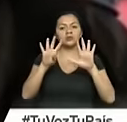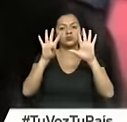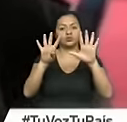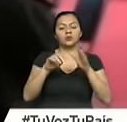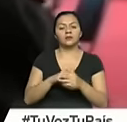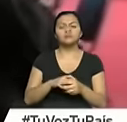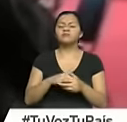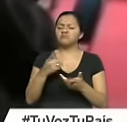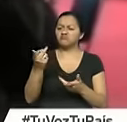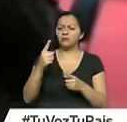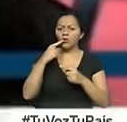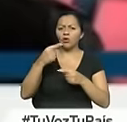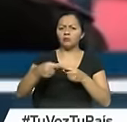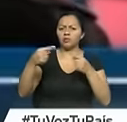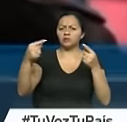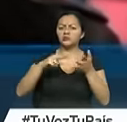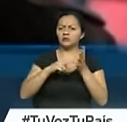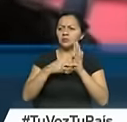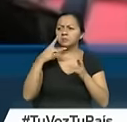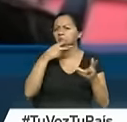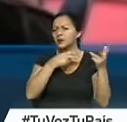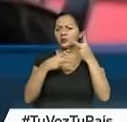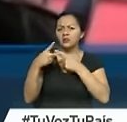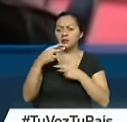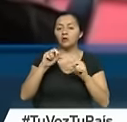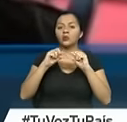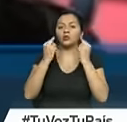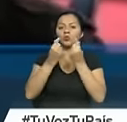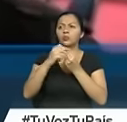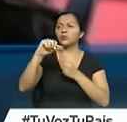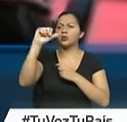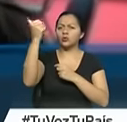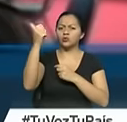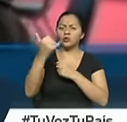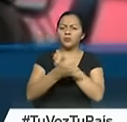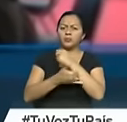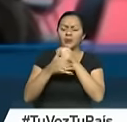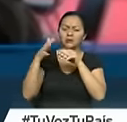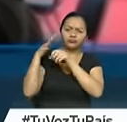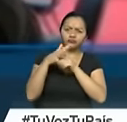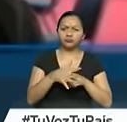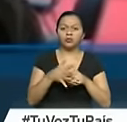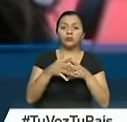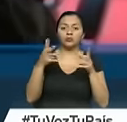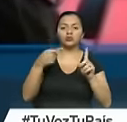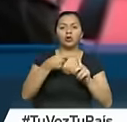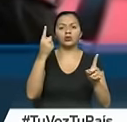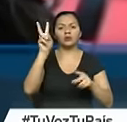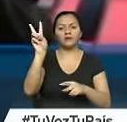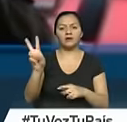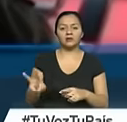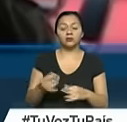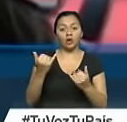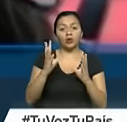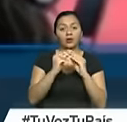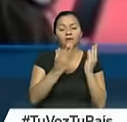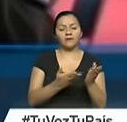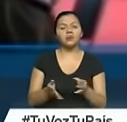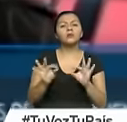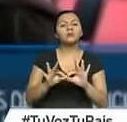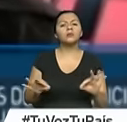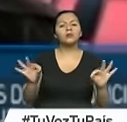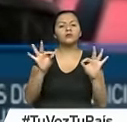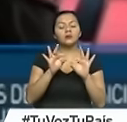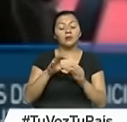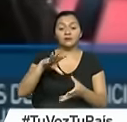las mentiras de la oposición y vamos a derrotar las mentiras imperialistas y toda esa campaña que hay con nuestro país y con esta cumbre que es tan importante, es